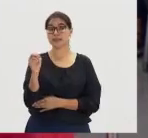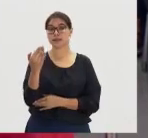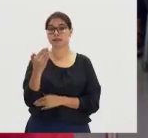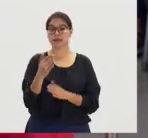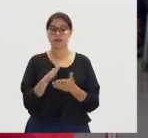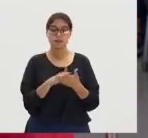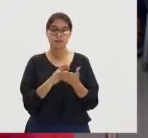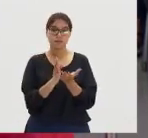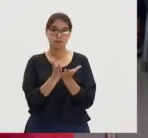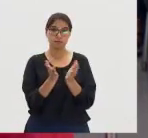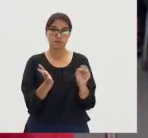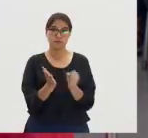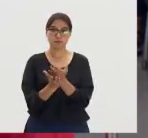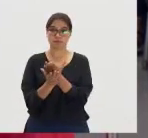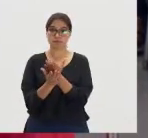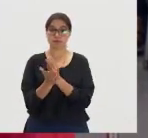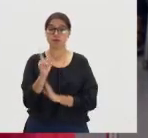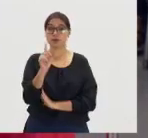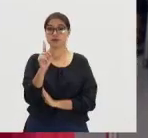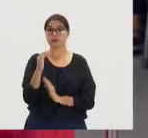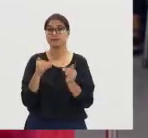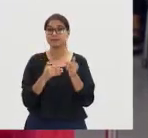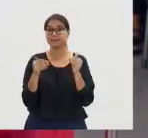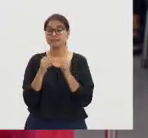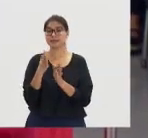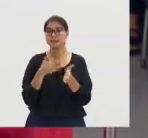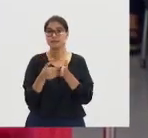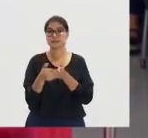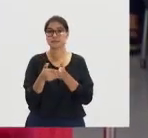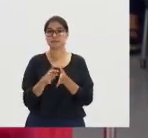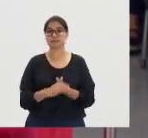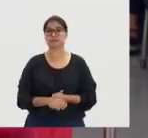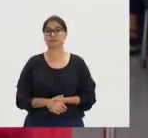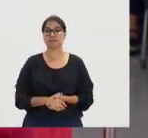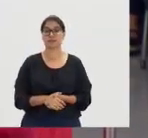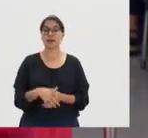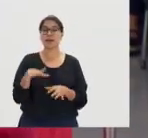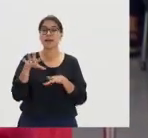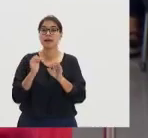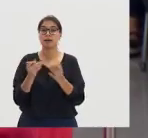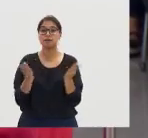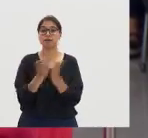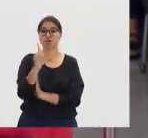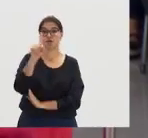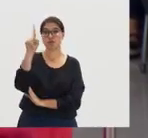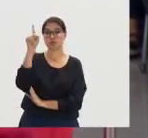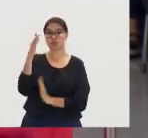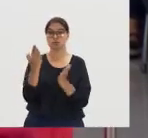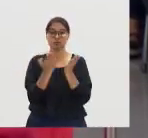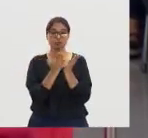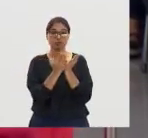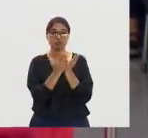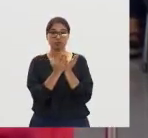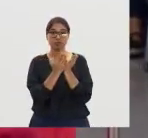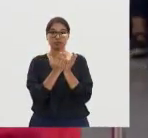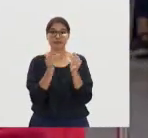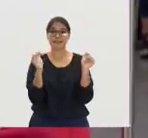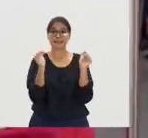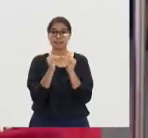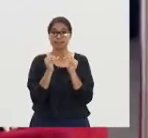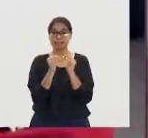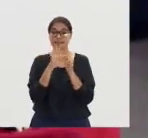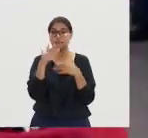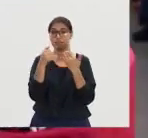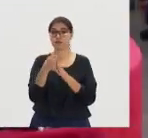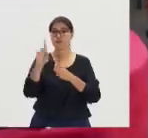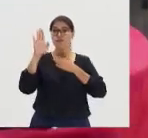sino que también comienza con algo que le puede garantizar que el Dios de la Biblia es el Dios que cumplirá todas las cosas que promete. Si